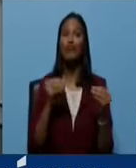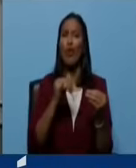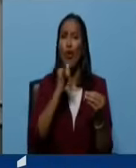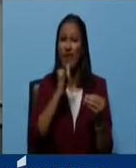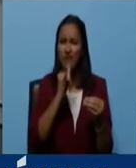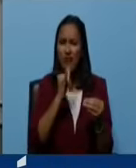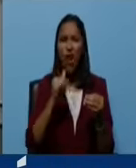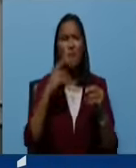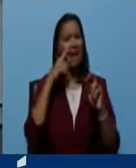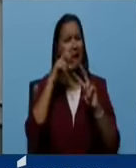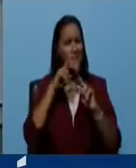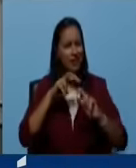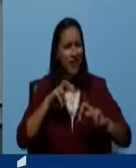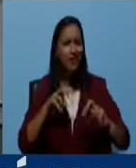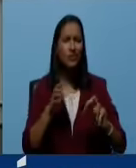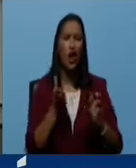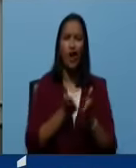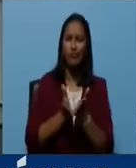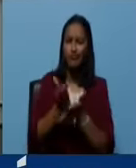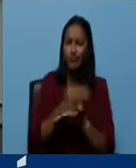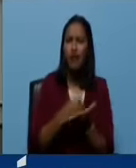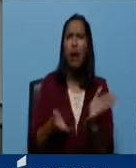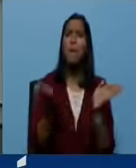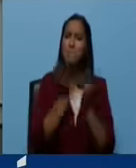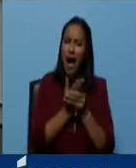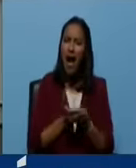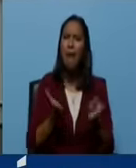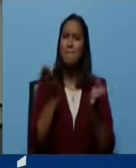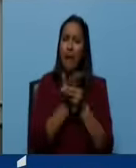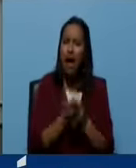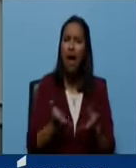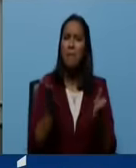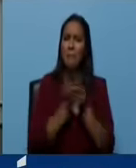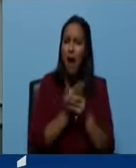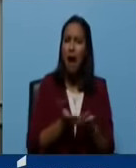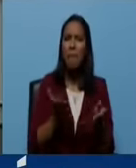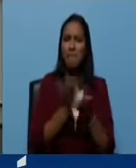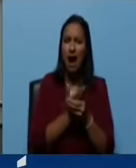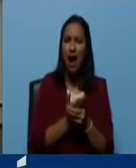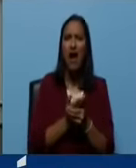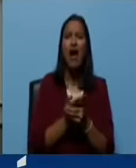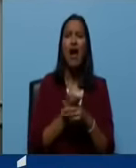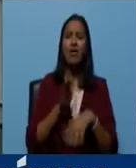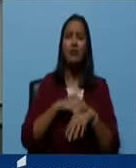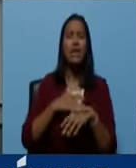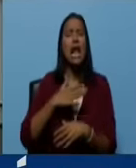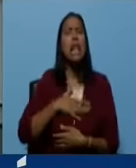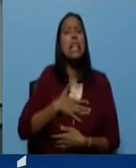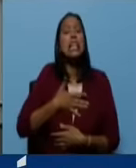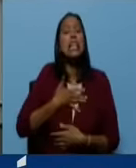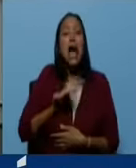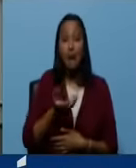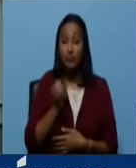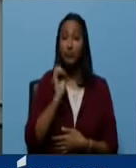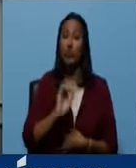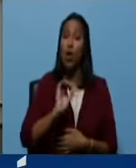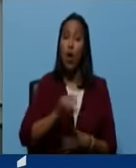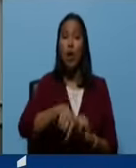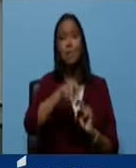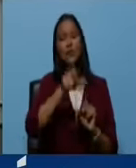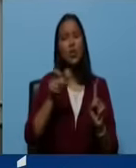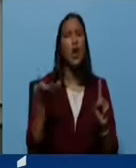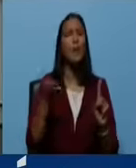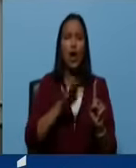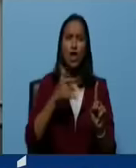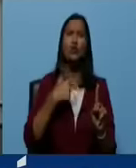depurando. Ninguna de esas lamentables muertes, ni los fallecidos, lo he dicho varias